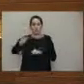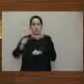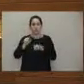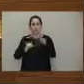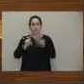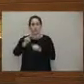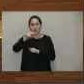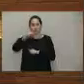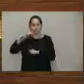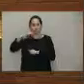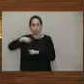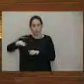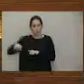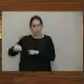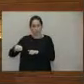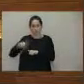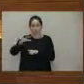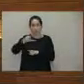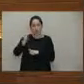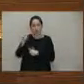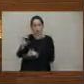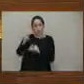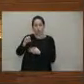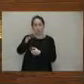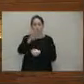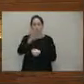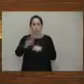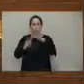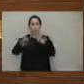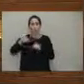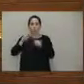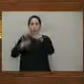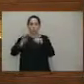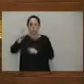565,67 euros al mes y el ERA le cobraba 447,92.